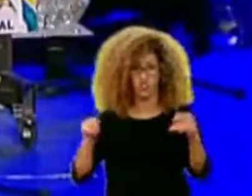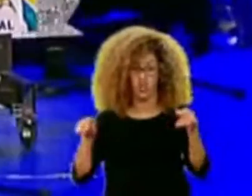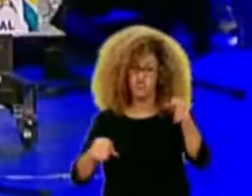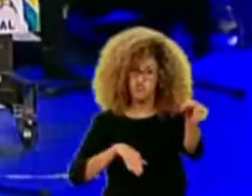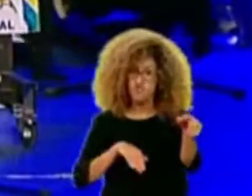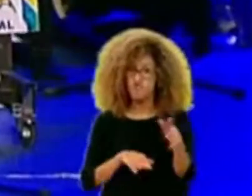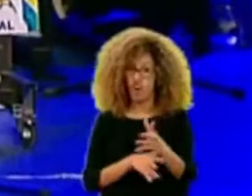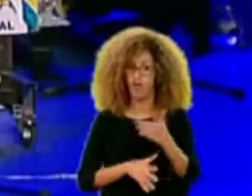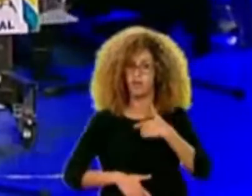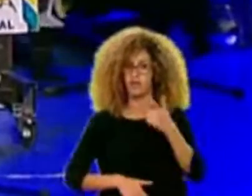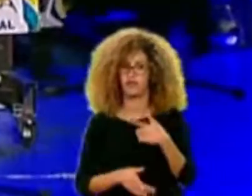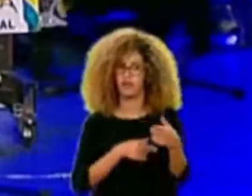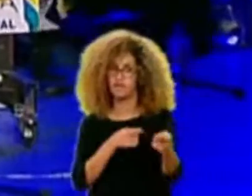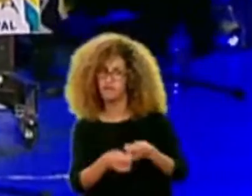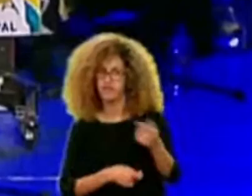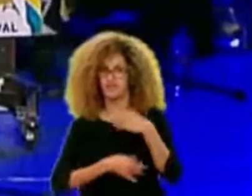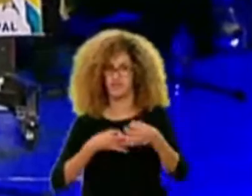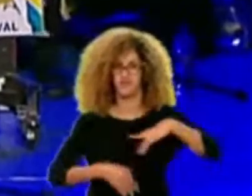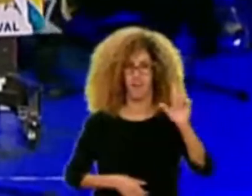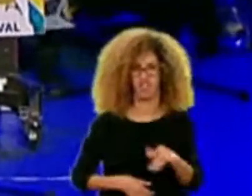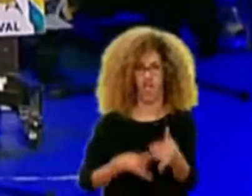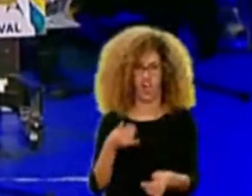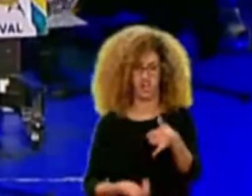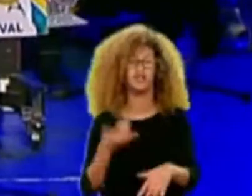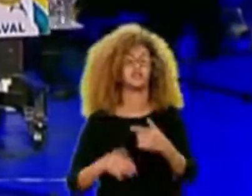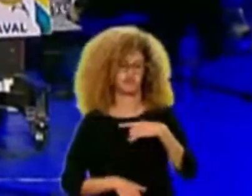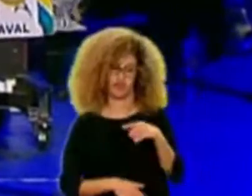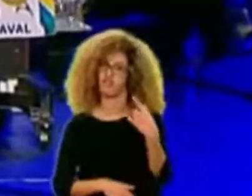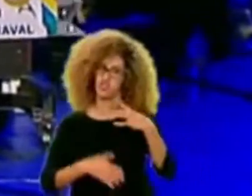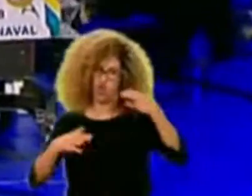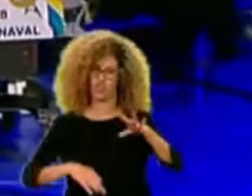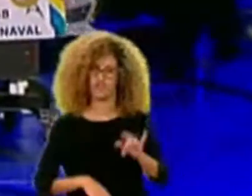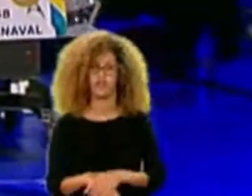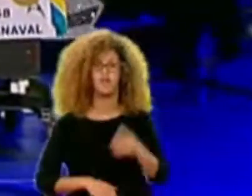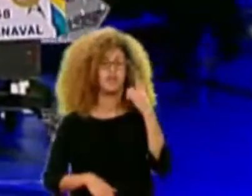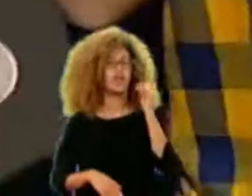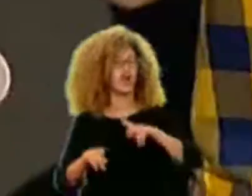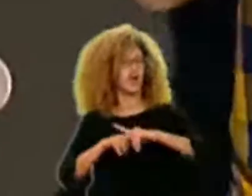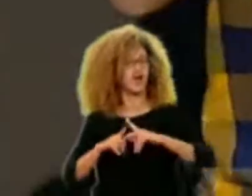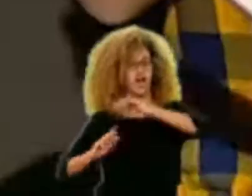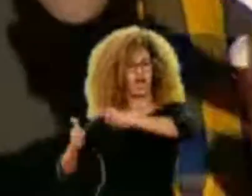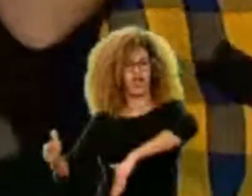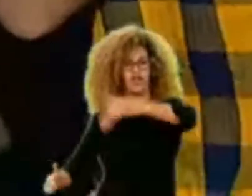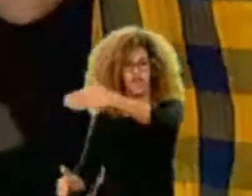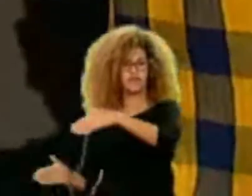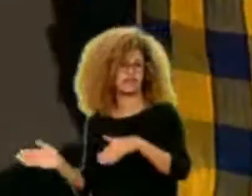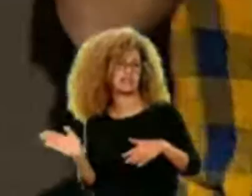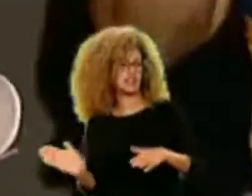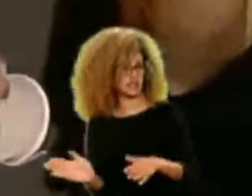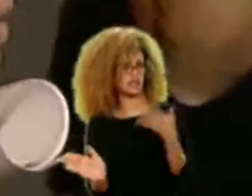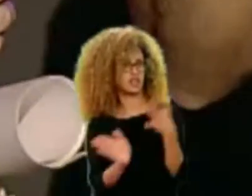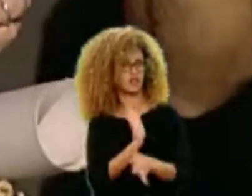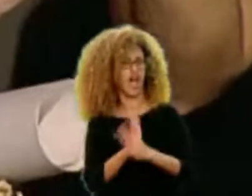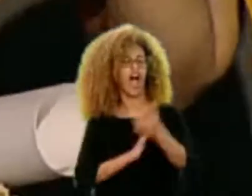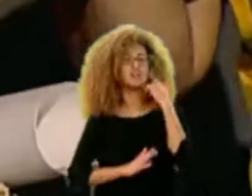maqueada. ¿Puraíto? Así lo creo yo. La verdad que sí. Mira, voy a enseñarle, voy a abrir la caja de herramientas y voy a enseñarle unas herramientas que tenemos aquí, a ver